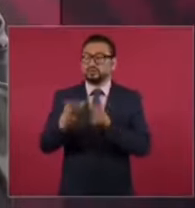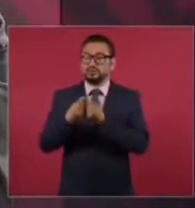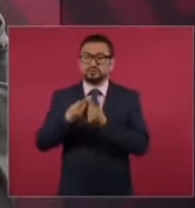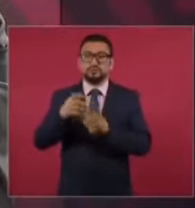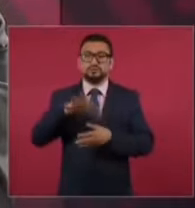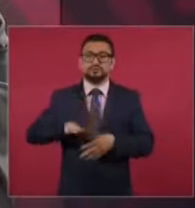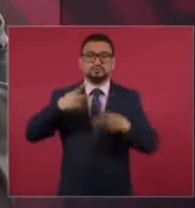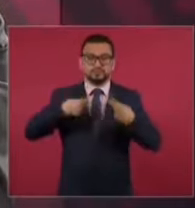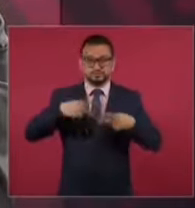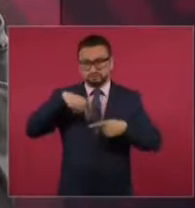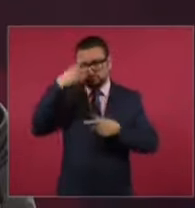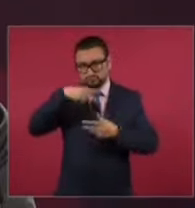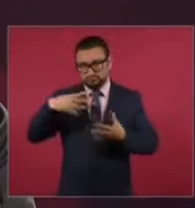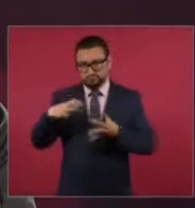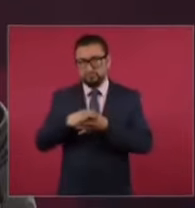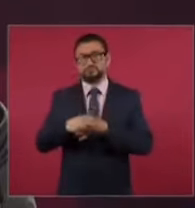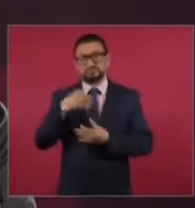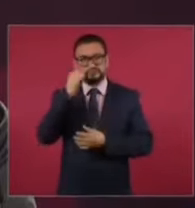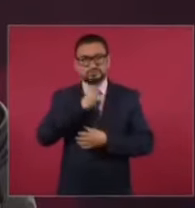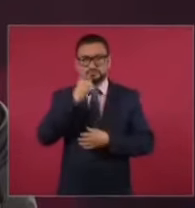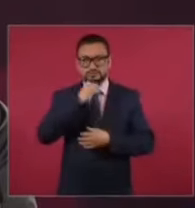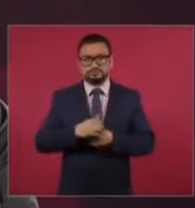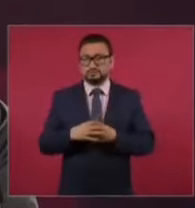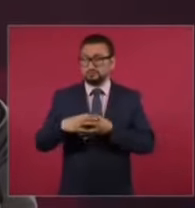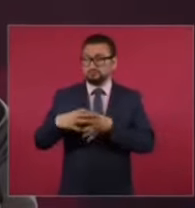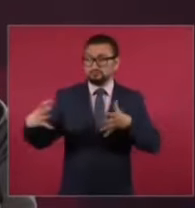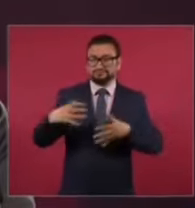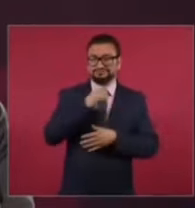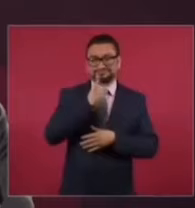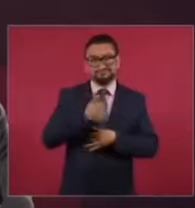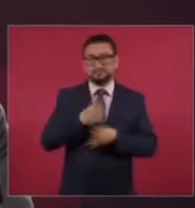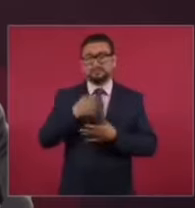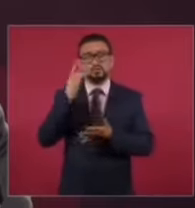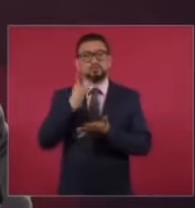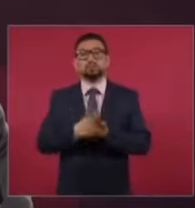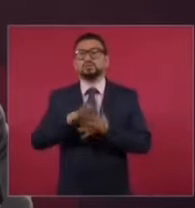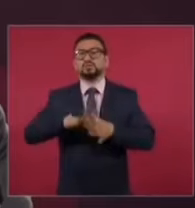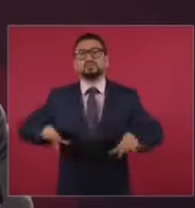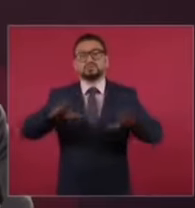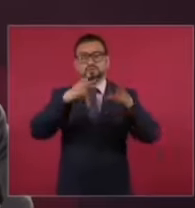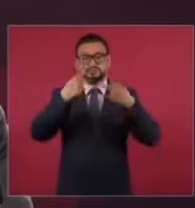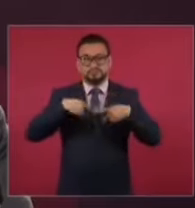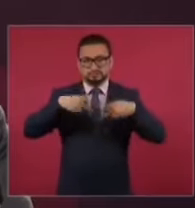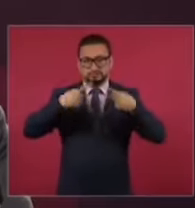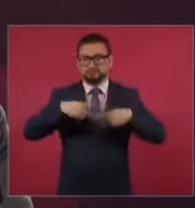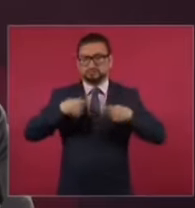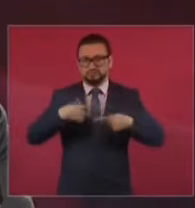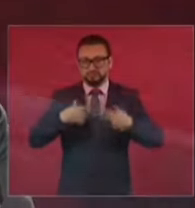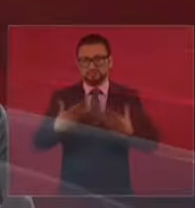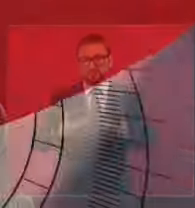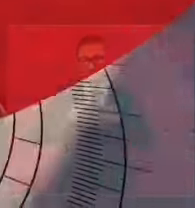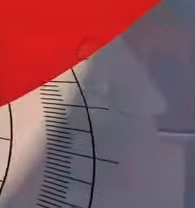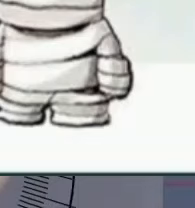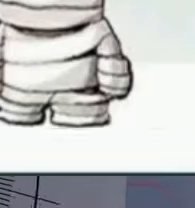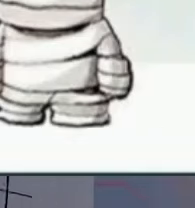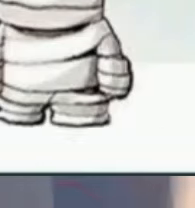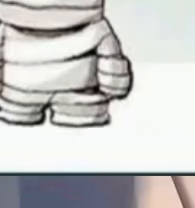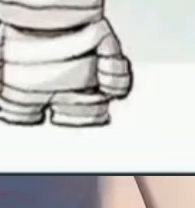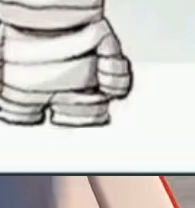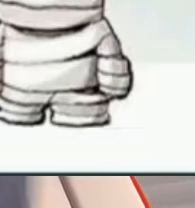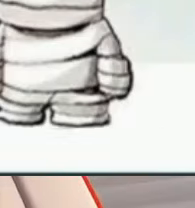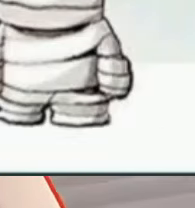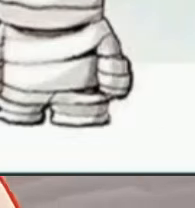los estados donde gobernaban. ¿Y quién gobierna la mitad, prácticamente la mitad del país hoy en día? Pues